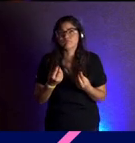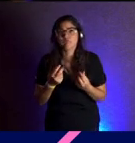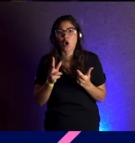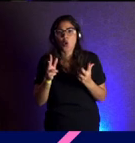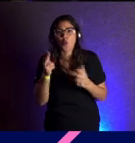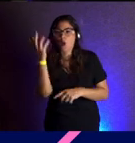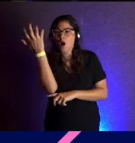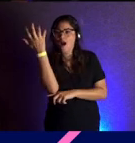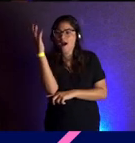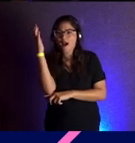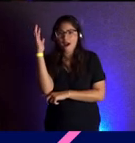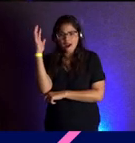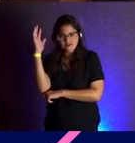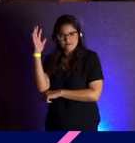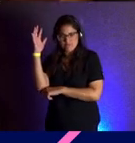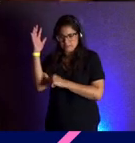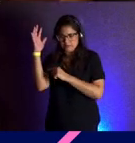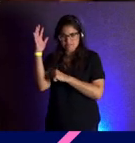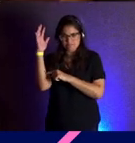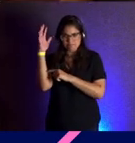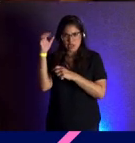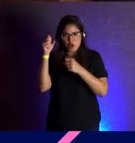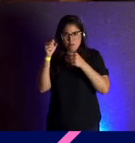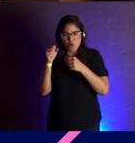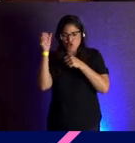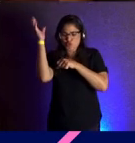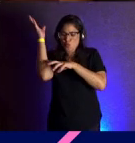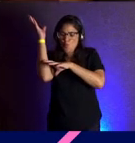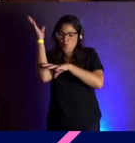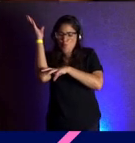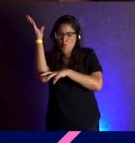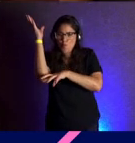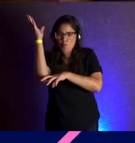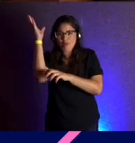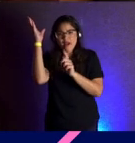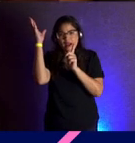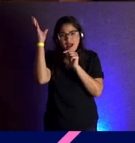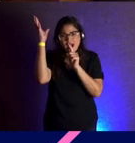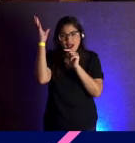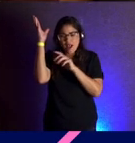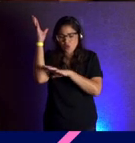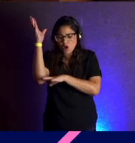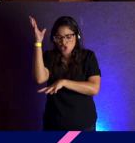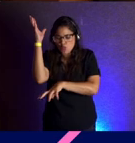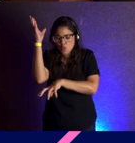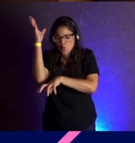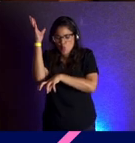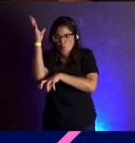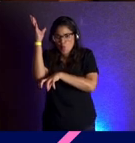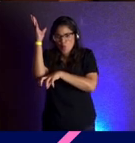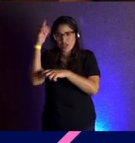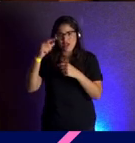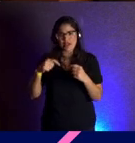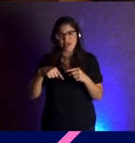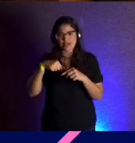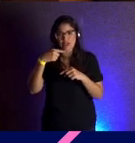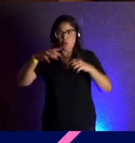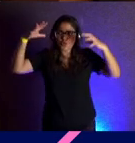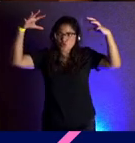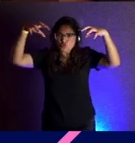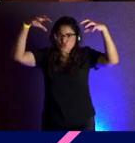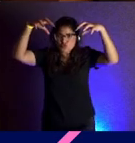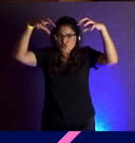de extraer el agua, evaporarla y generar nubes que luego llueven, eso